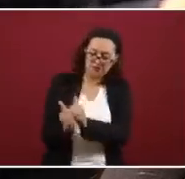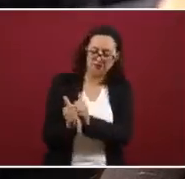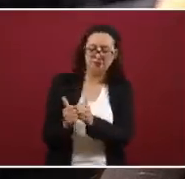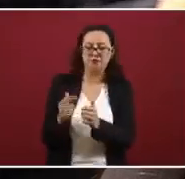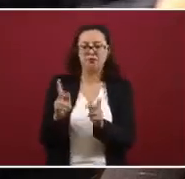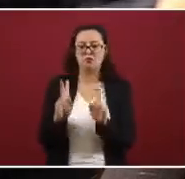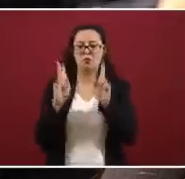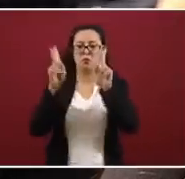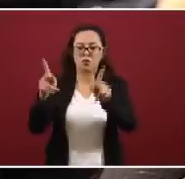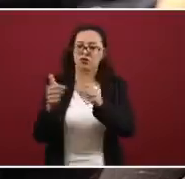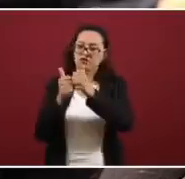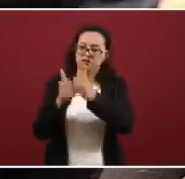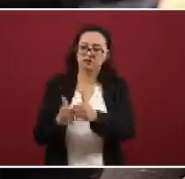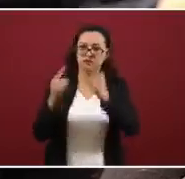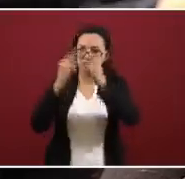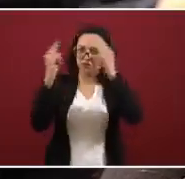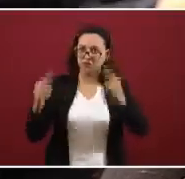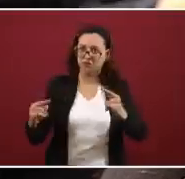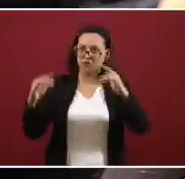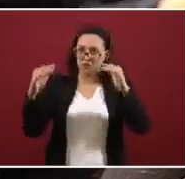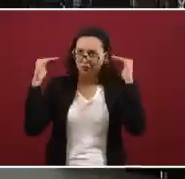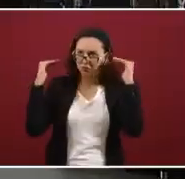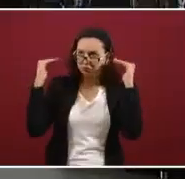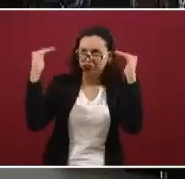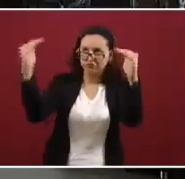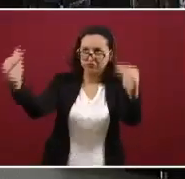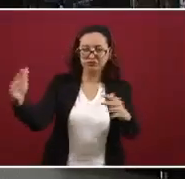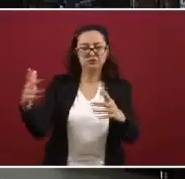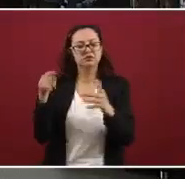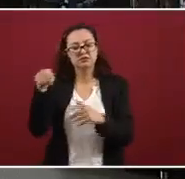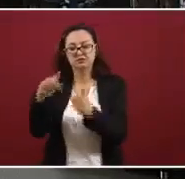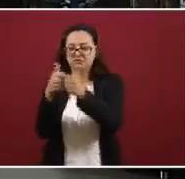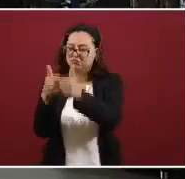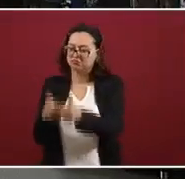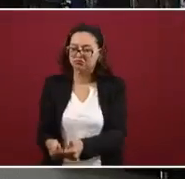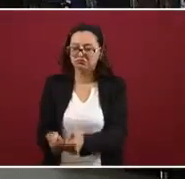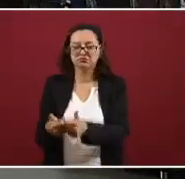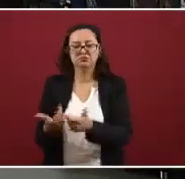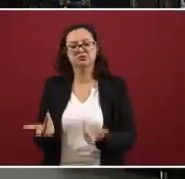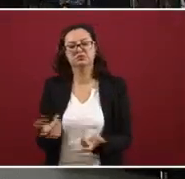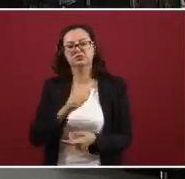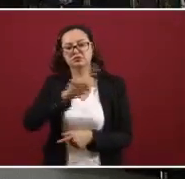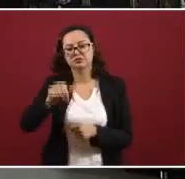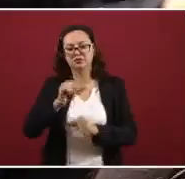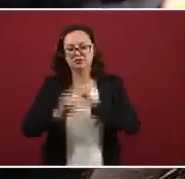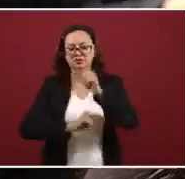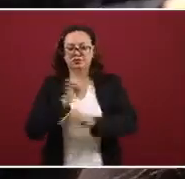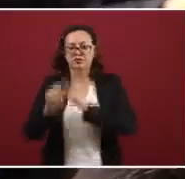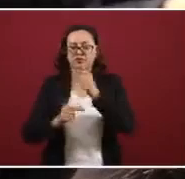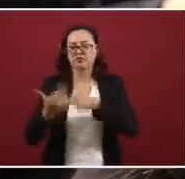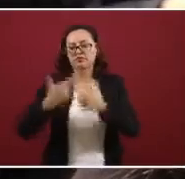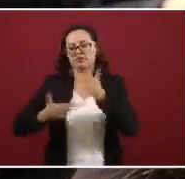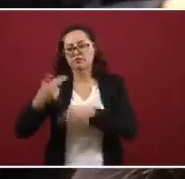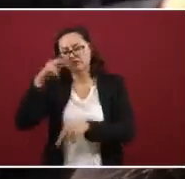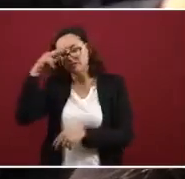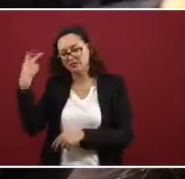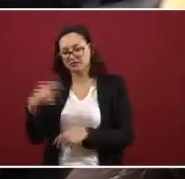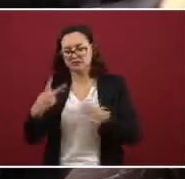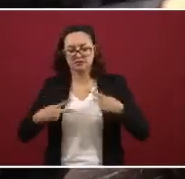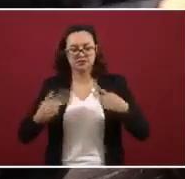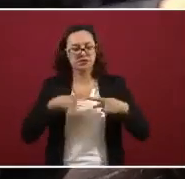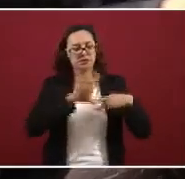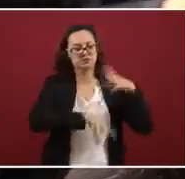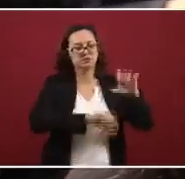el puente entre los dos países, retenerlos ahí y eventualmente regresarlos a México, a los que sean capturados.